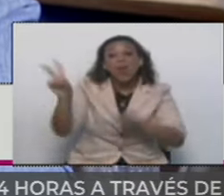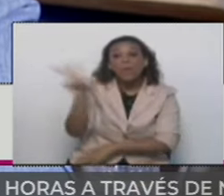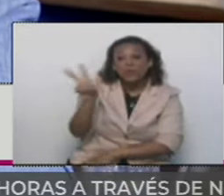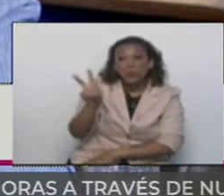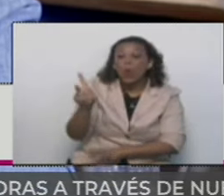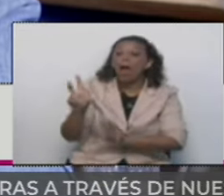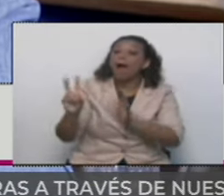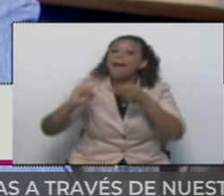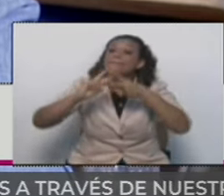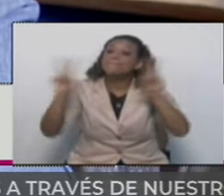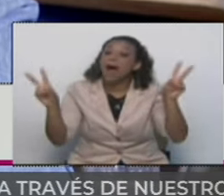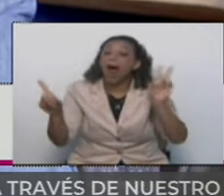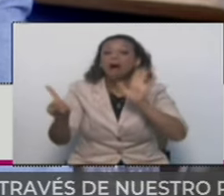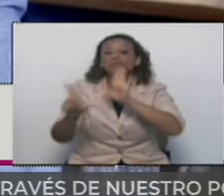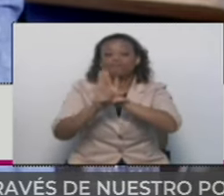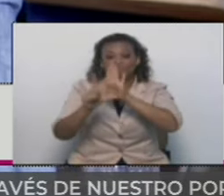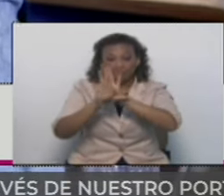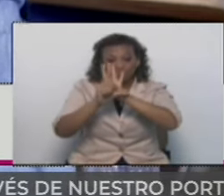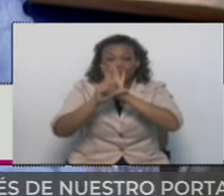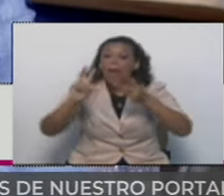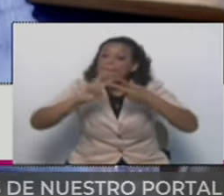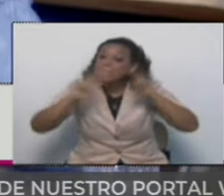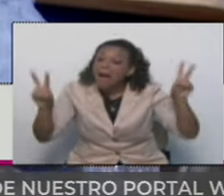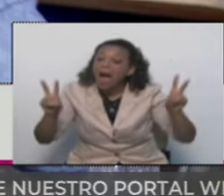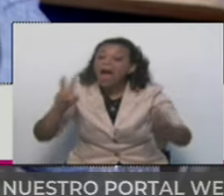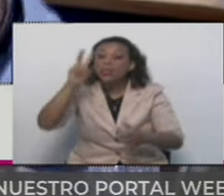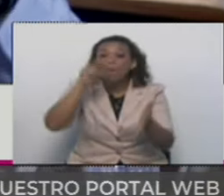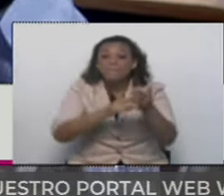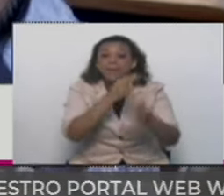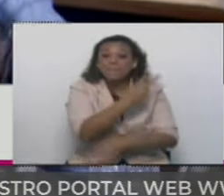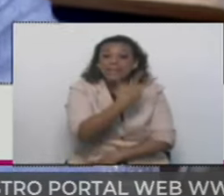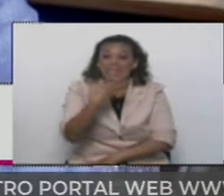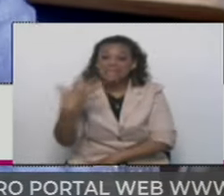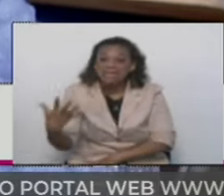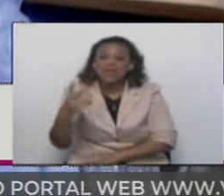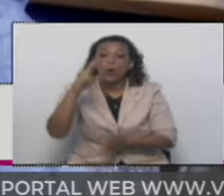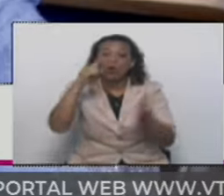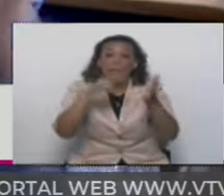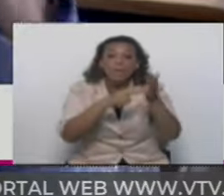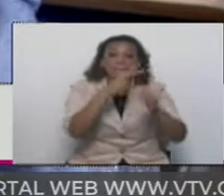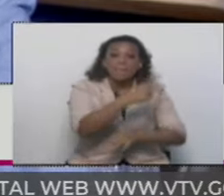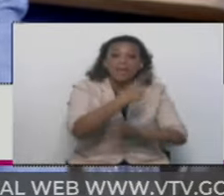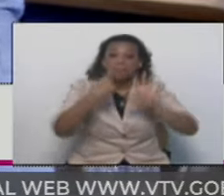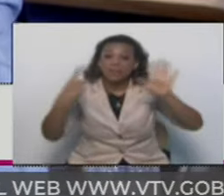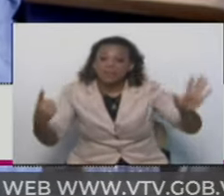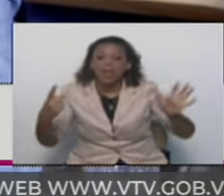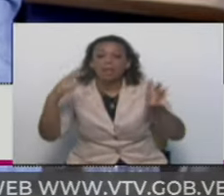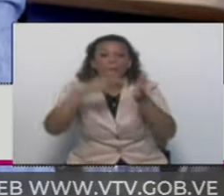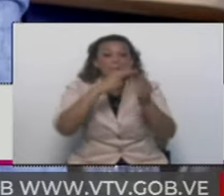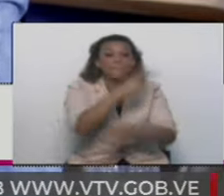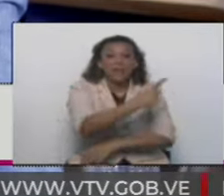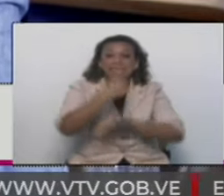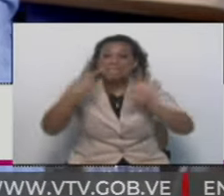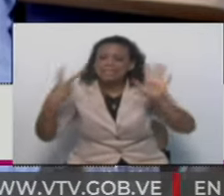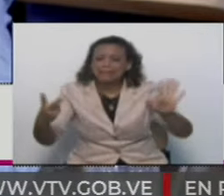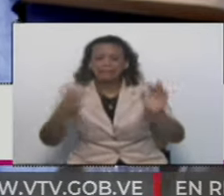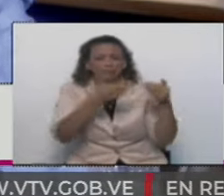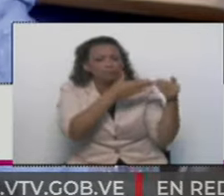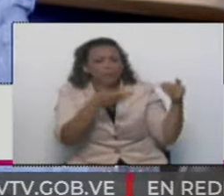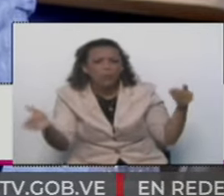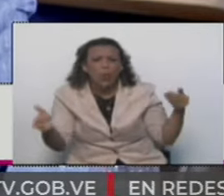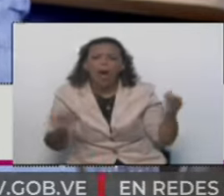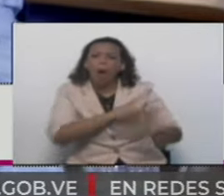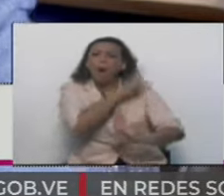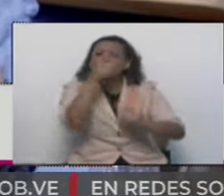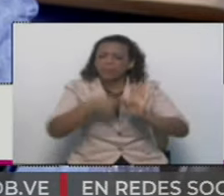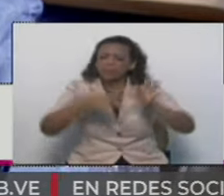constitucional, y seguiremos avanzando así 2025, 26, 27 y de ahí en adelante. Ten esa certeza